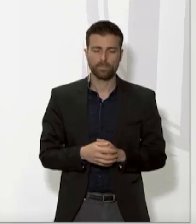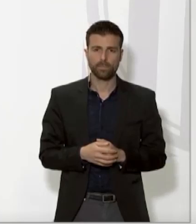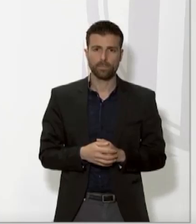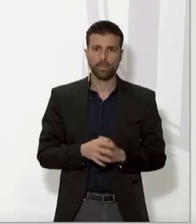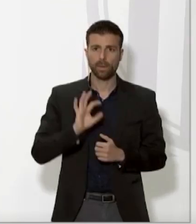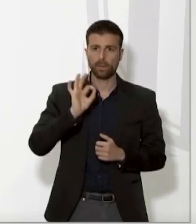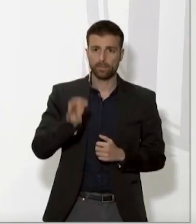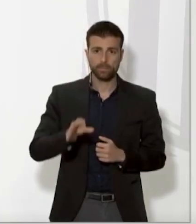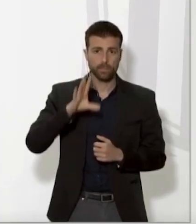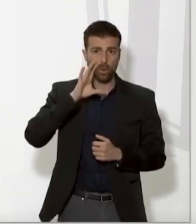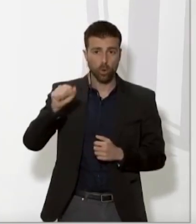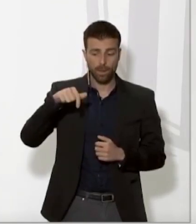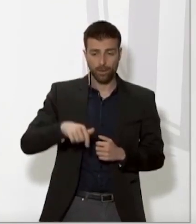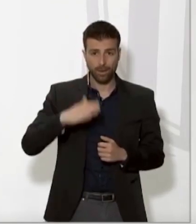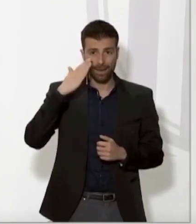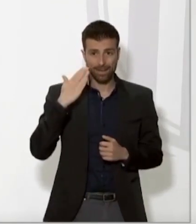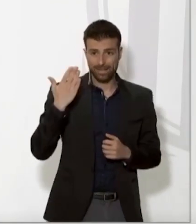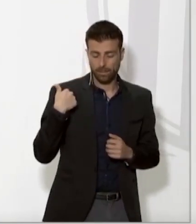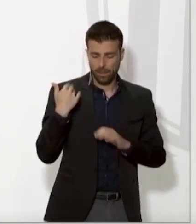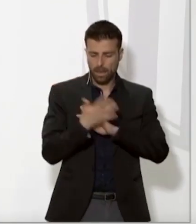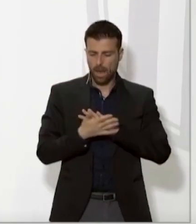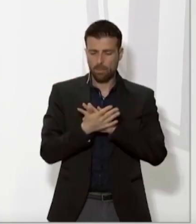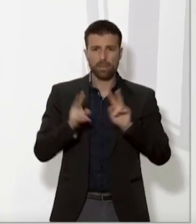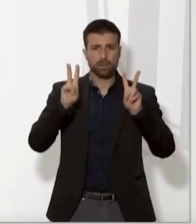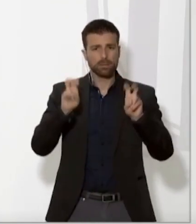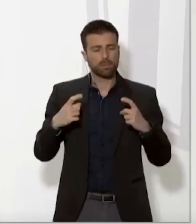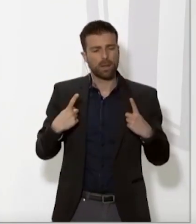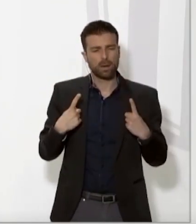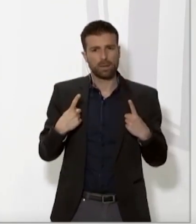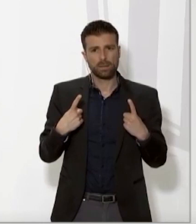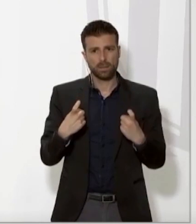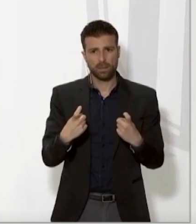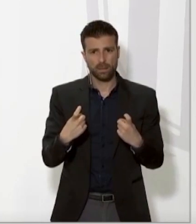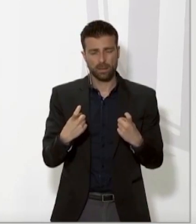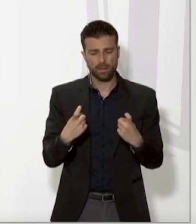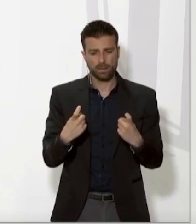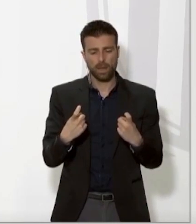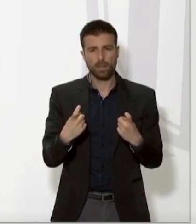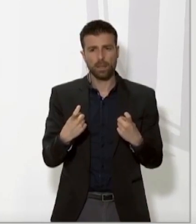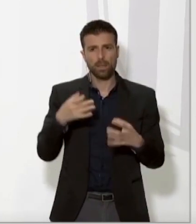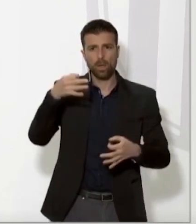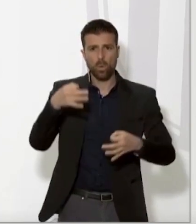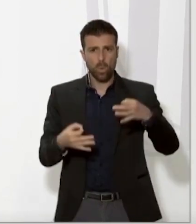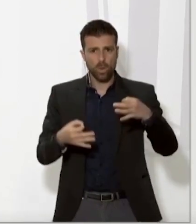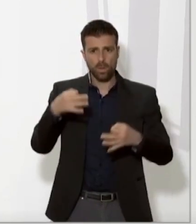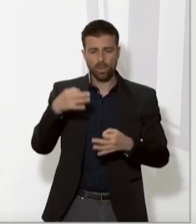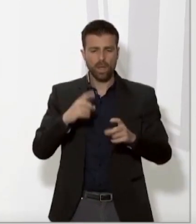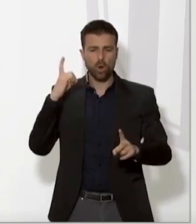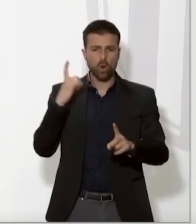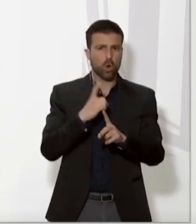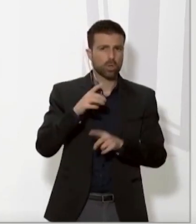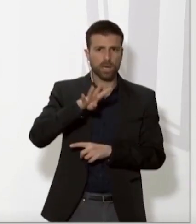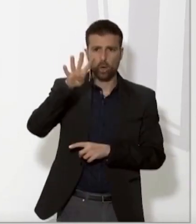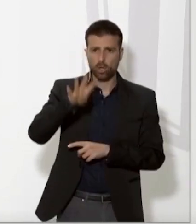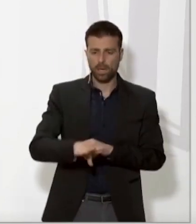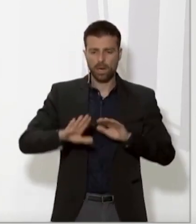si en el gobierno de esta mañana se ha afrontado la respuesta necesaria el embate judicial contra el catalán en las